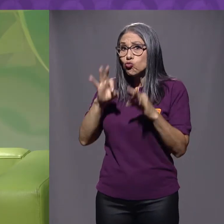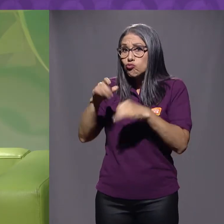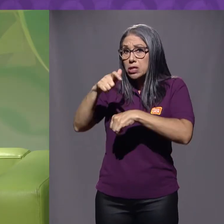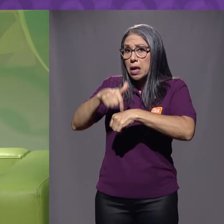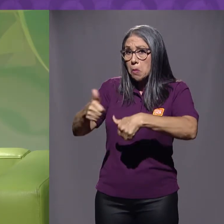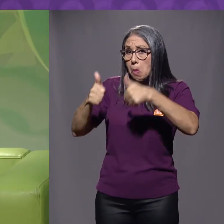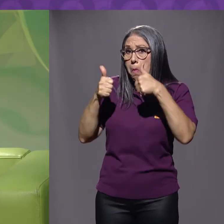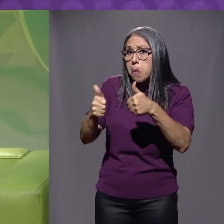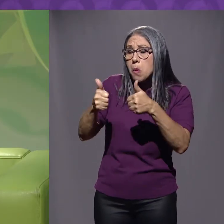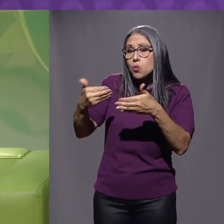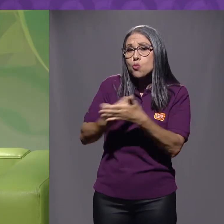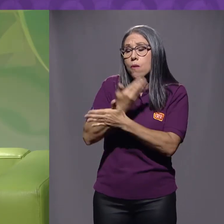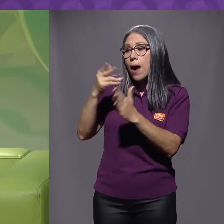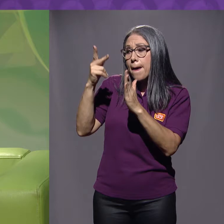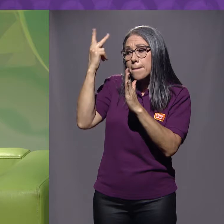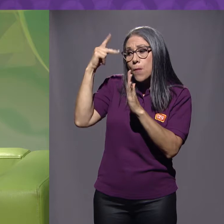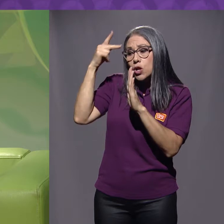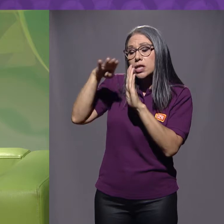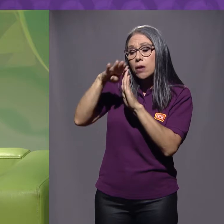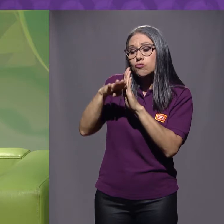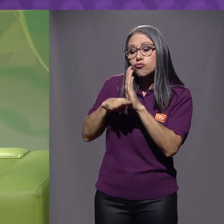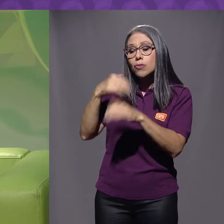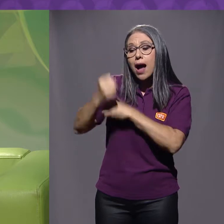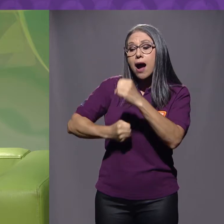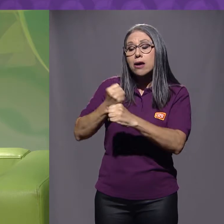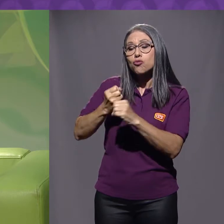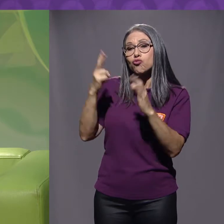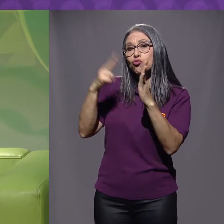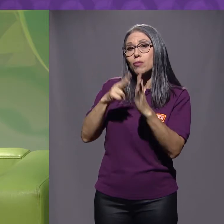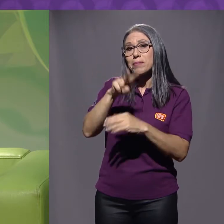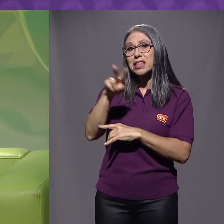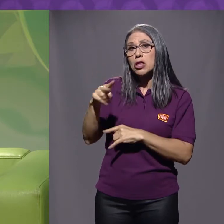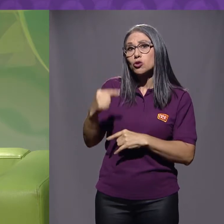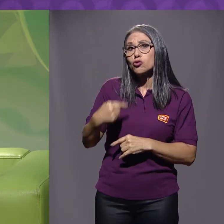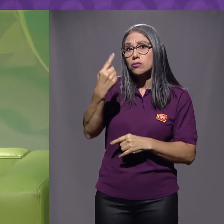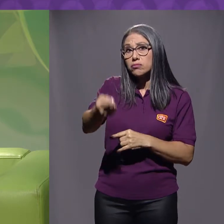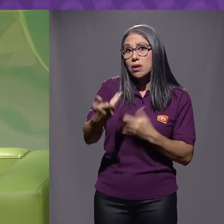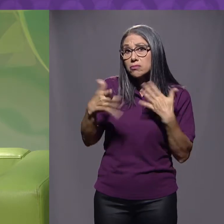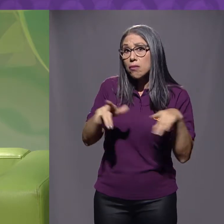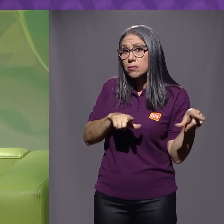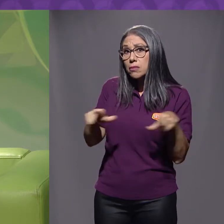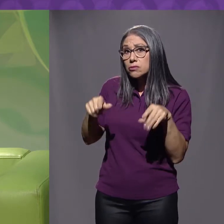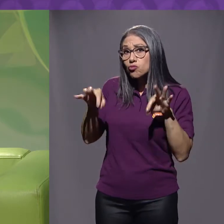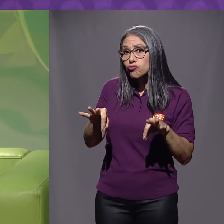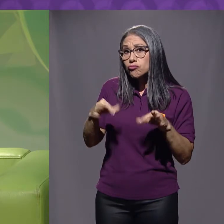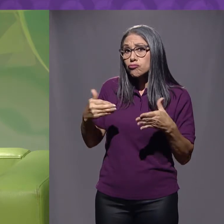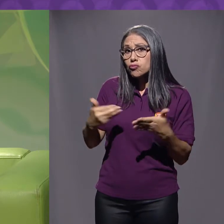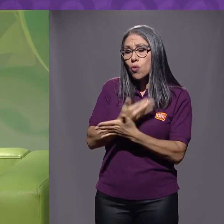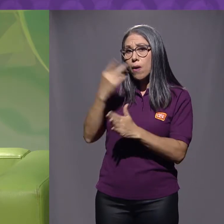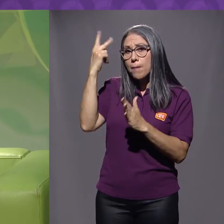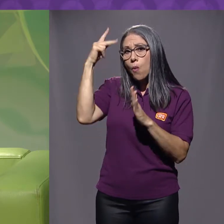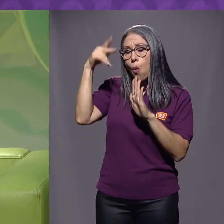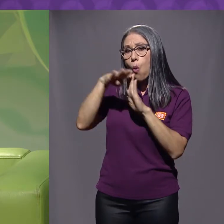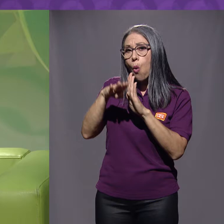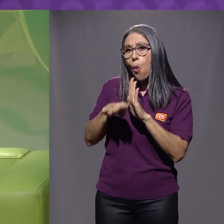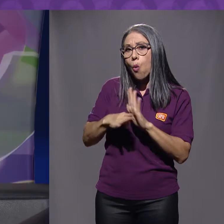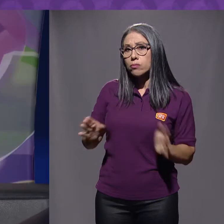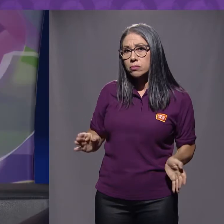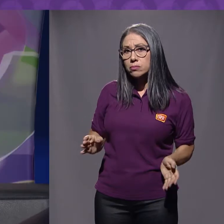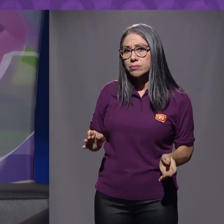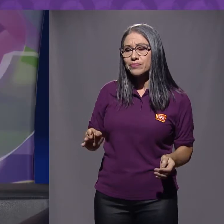tiempo con la nueva política para el 2022, verdad? Que debería ser cuando arranque. ¿Vamos a estar listos con esta nueva